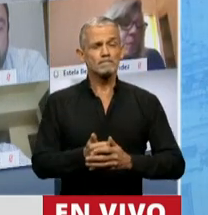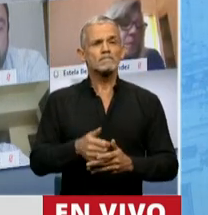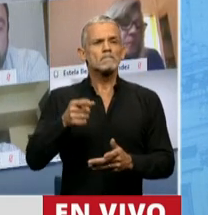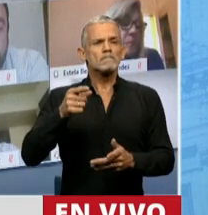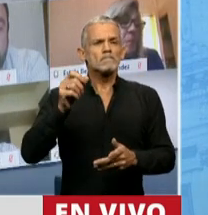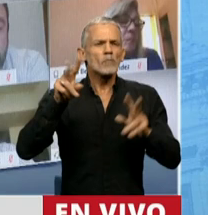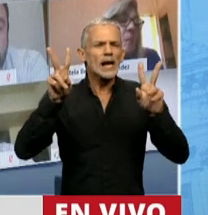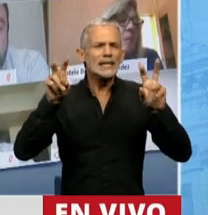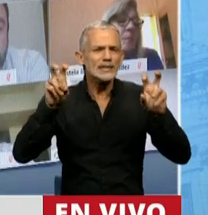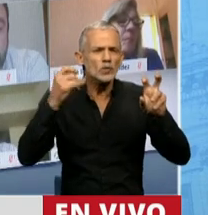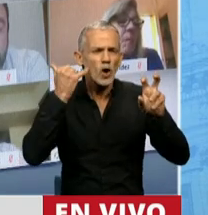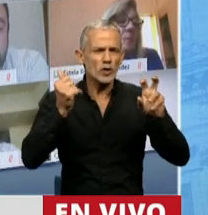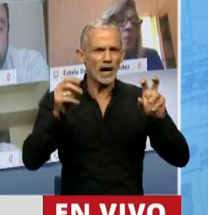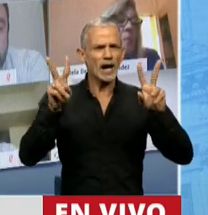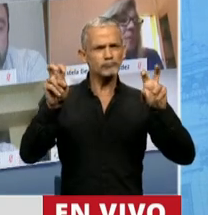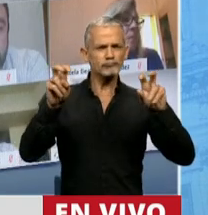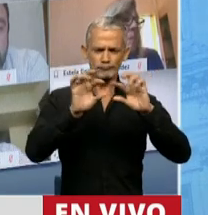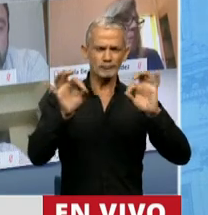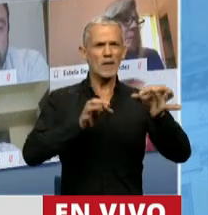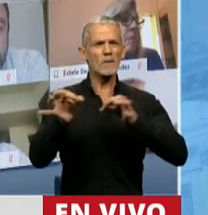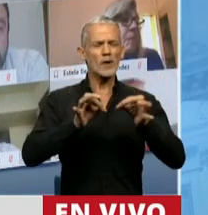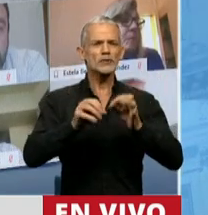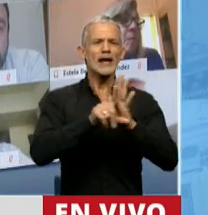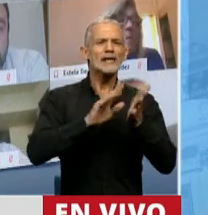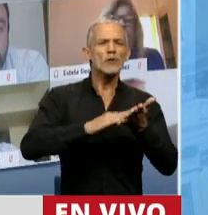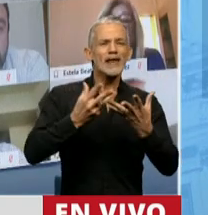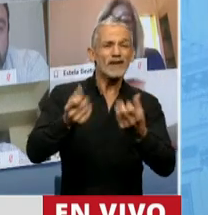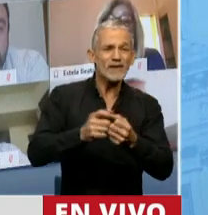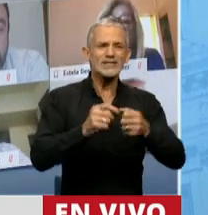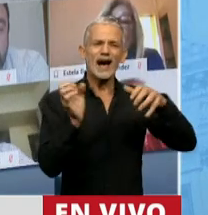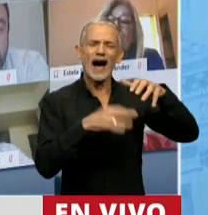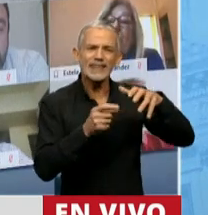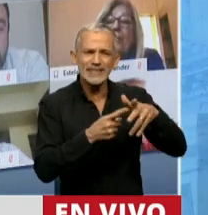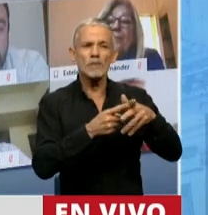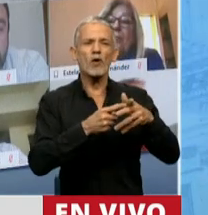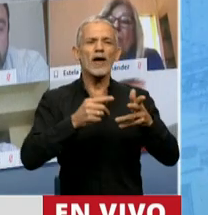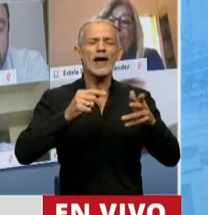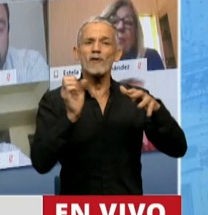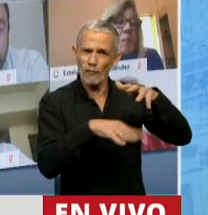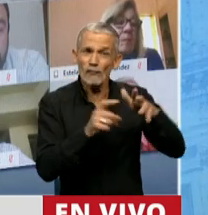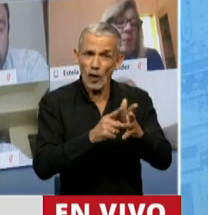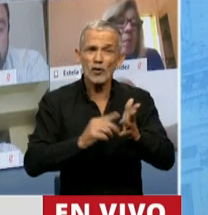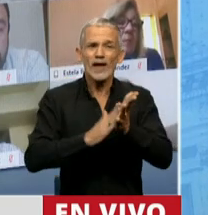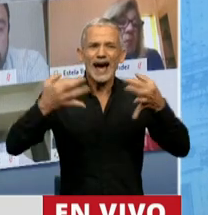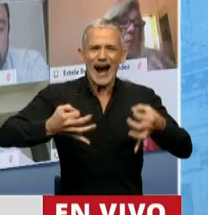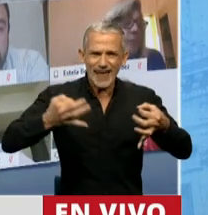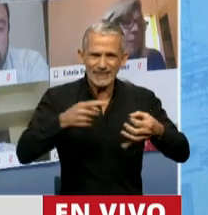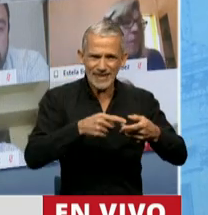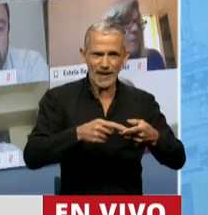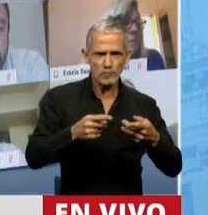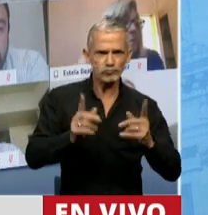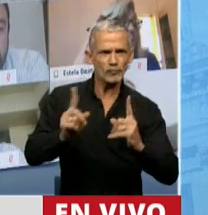El propio título del proyecto, Ley de Defensa de los Activos del Fondo de Garantía de Sustentabilidad,